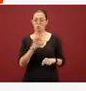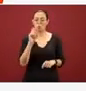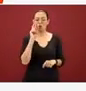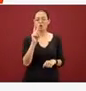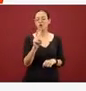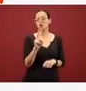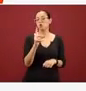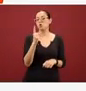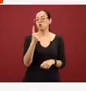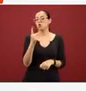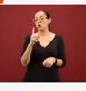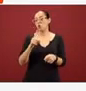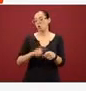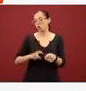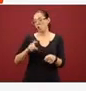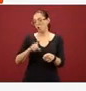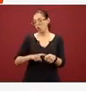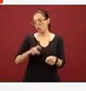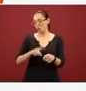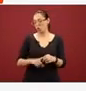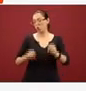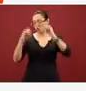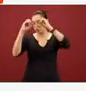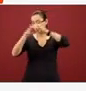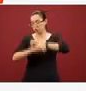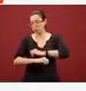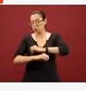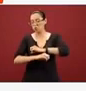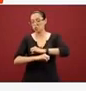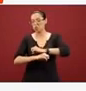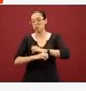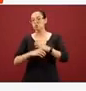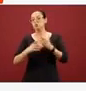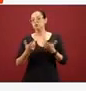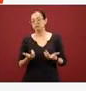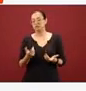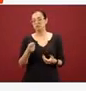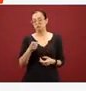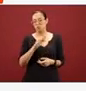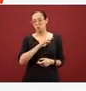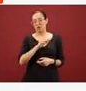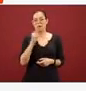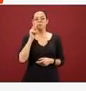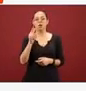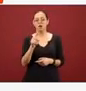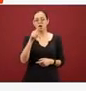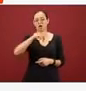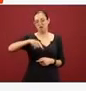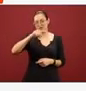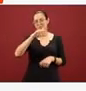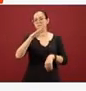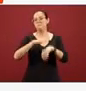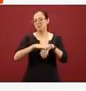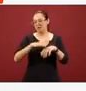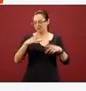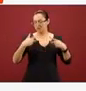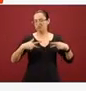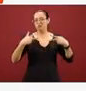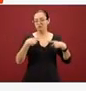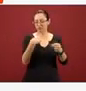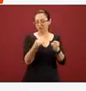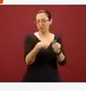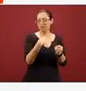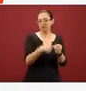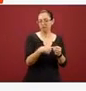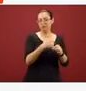el color más oscuro, lógicamente representa, en base a la escala que ustedes ven ahí, representan la mayor carga de enfermedad